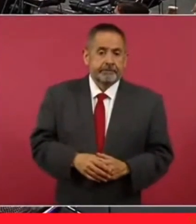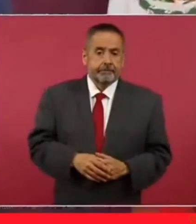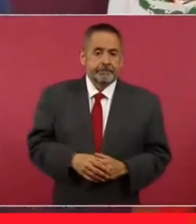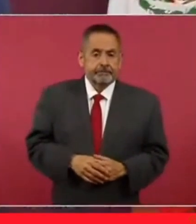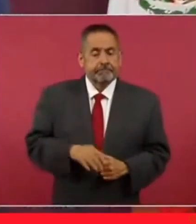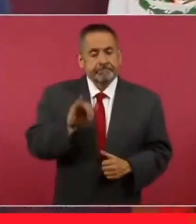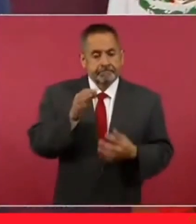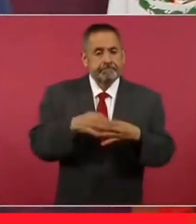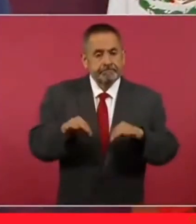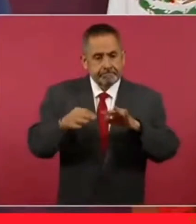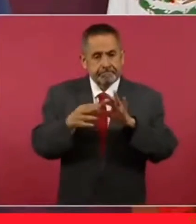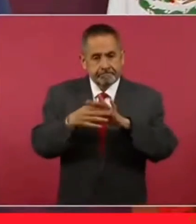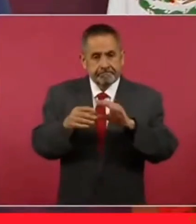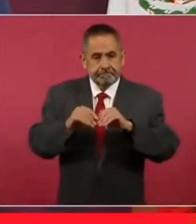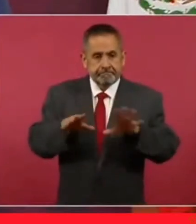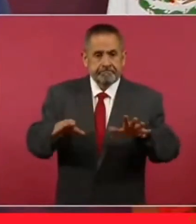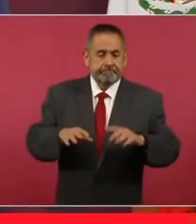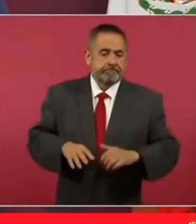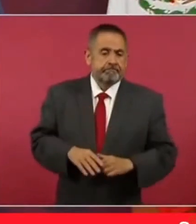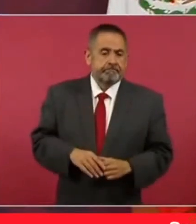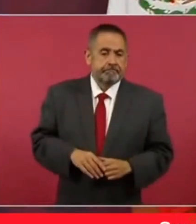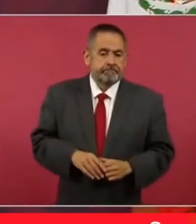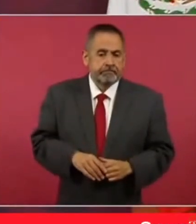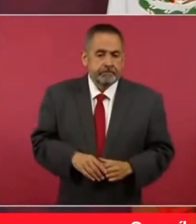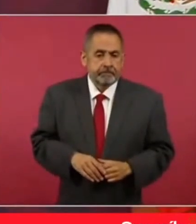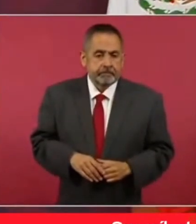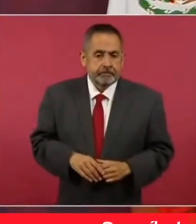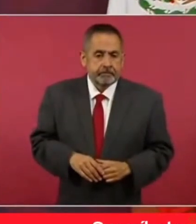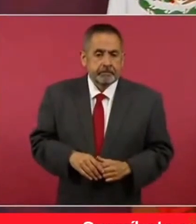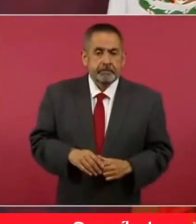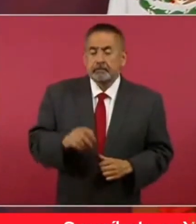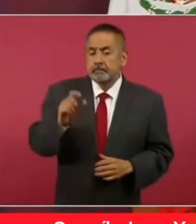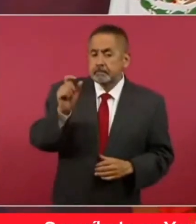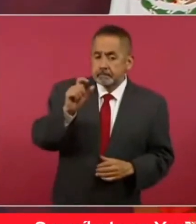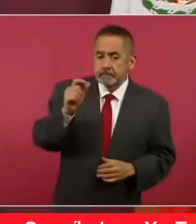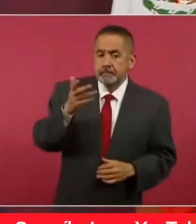Pero sí es importante aclarar. Entonces, cuando